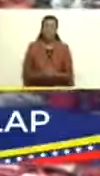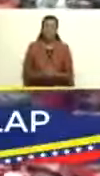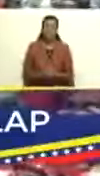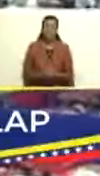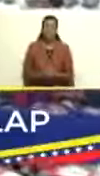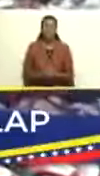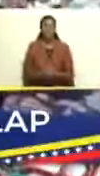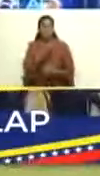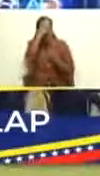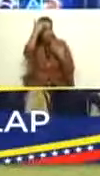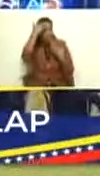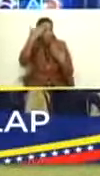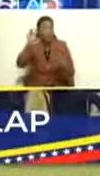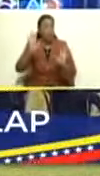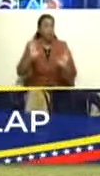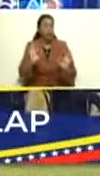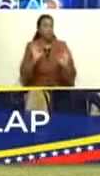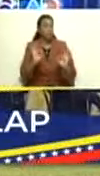Tenía que saludarlo.